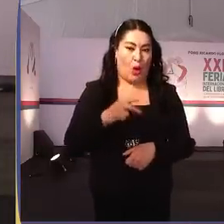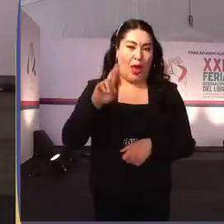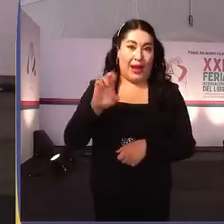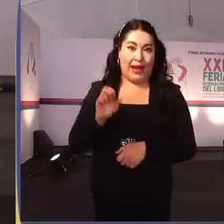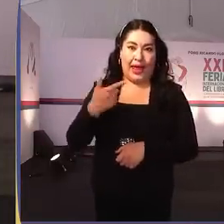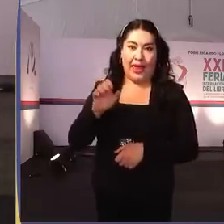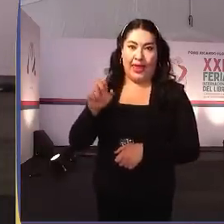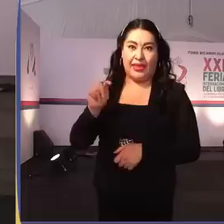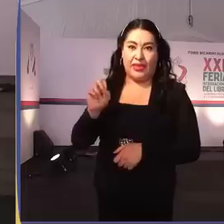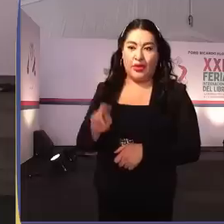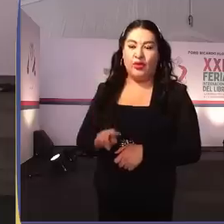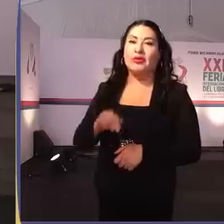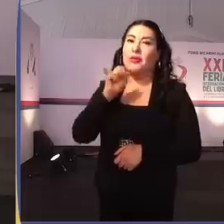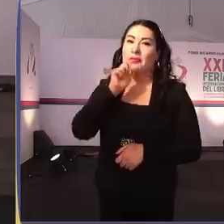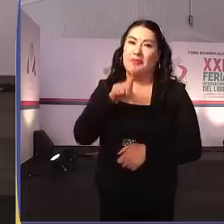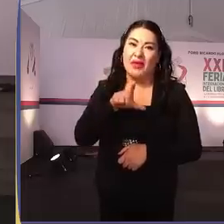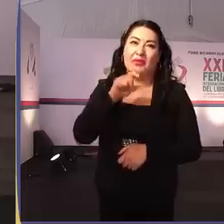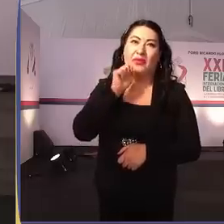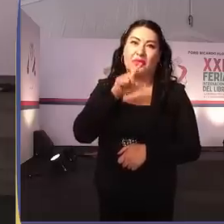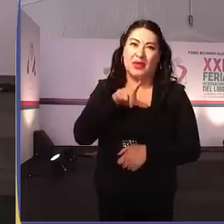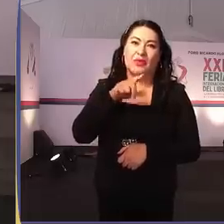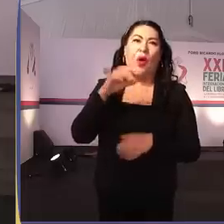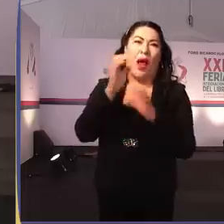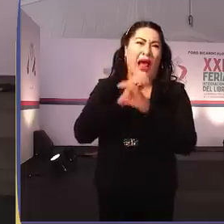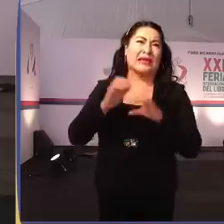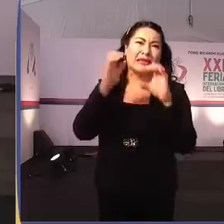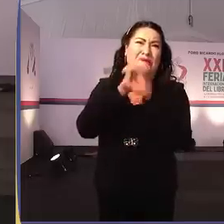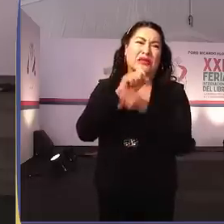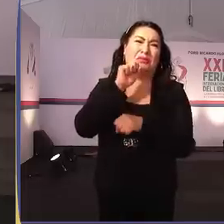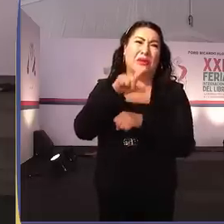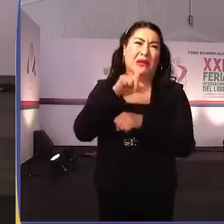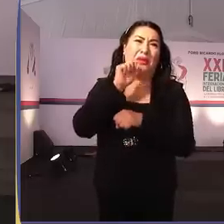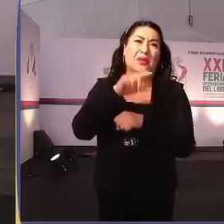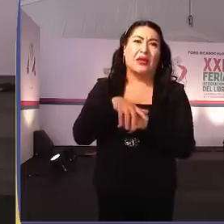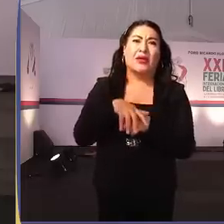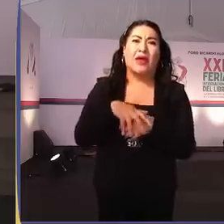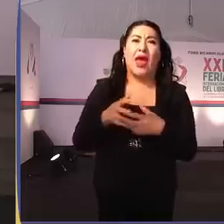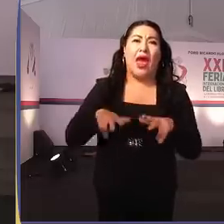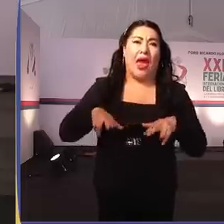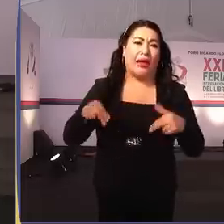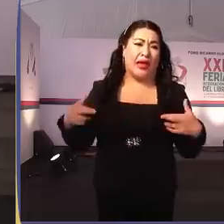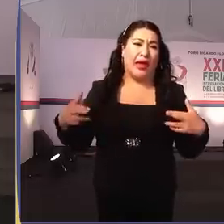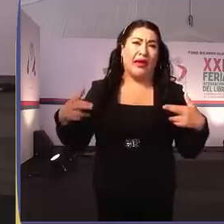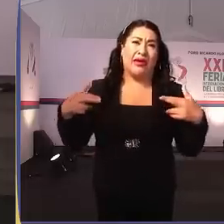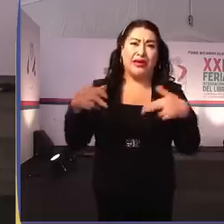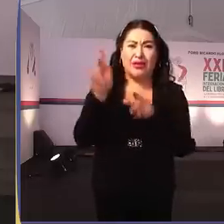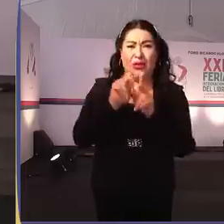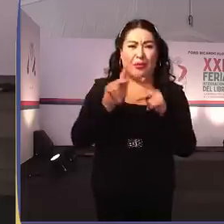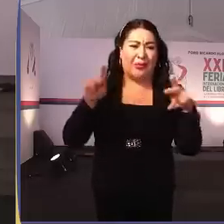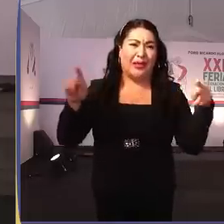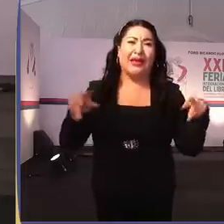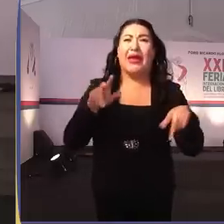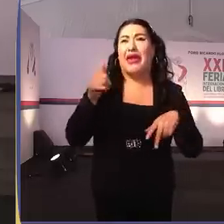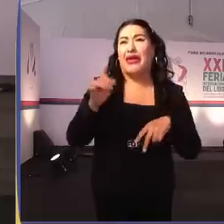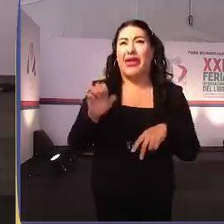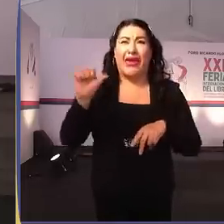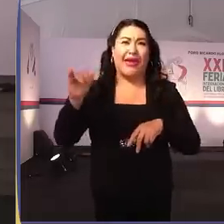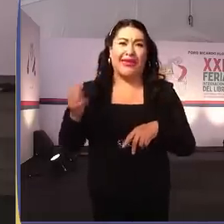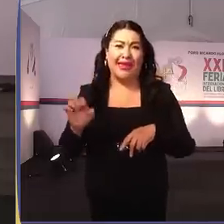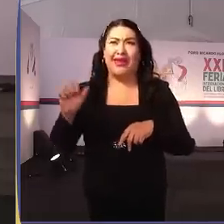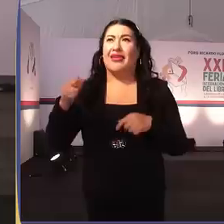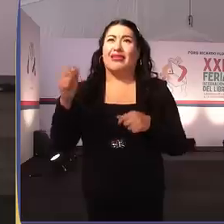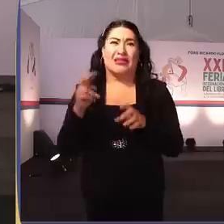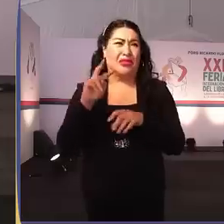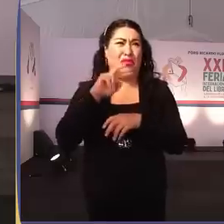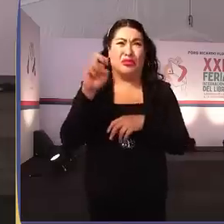que dicen la misma frase 37 veces, por ejemplo, esa de cangrejito playero, yeah, yeah, cangrejito, 226